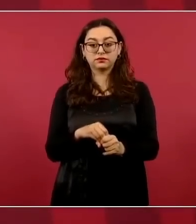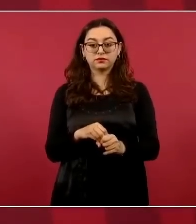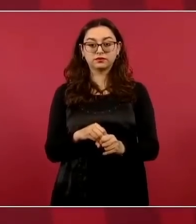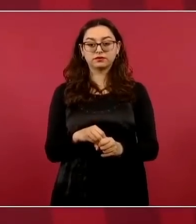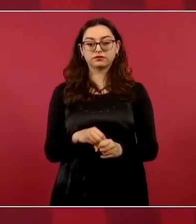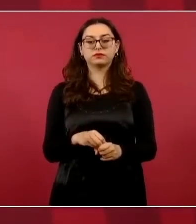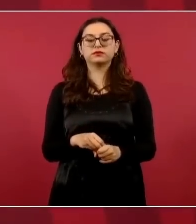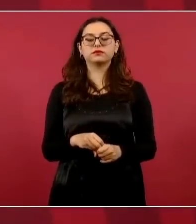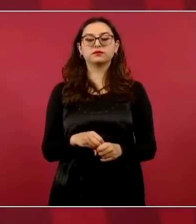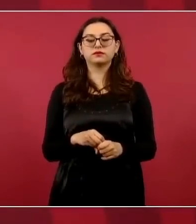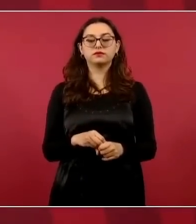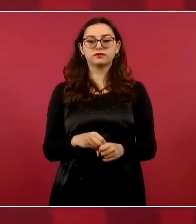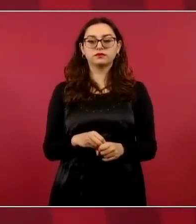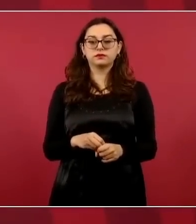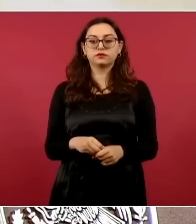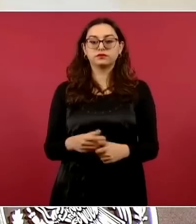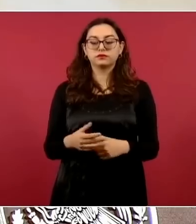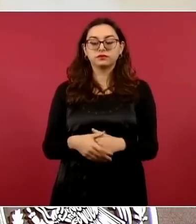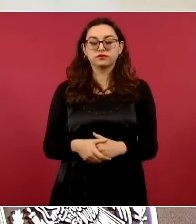un opositor